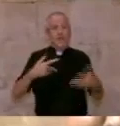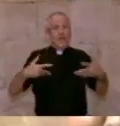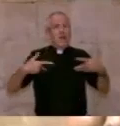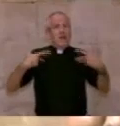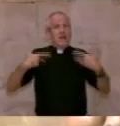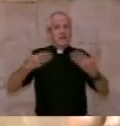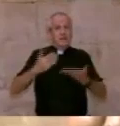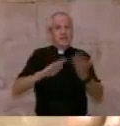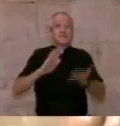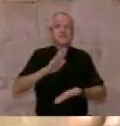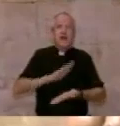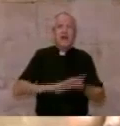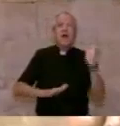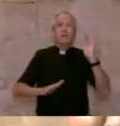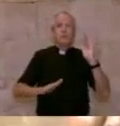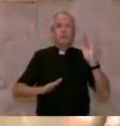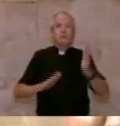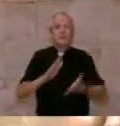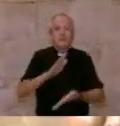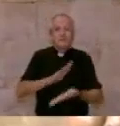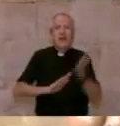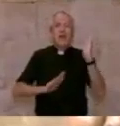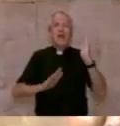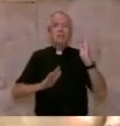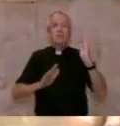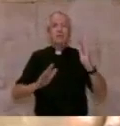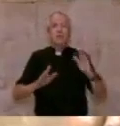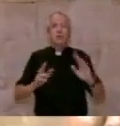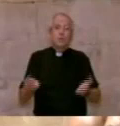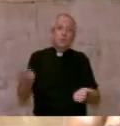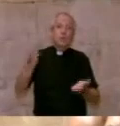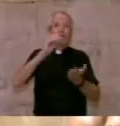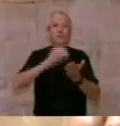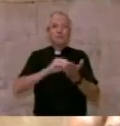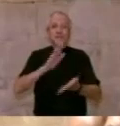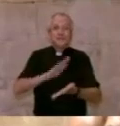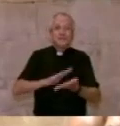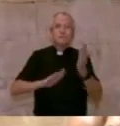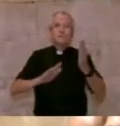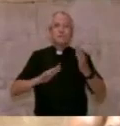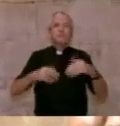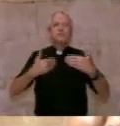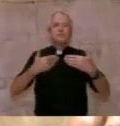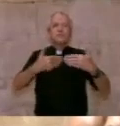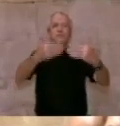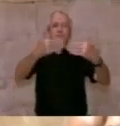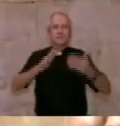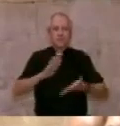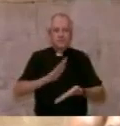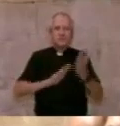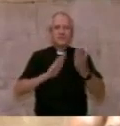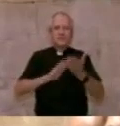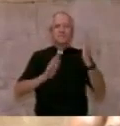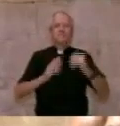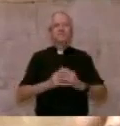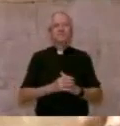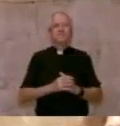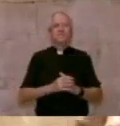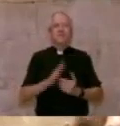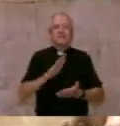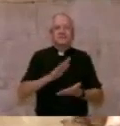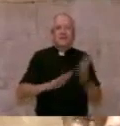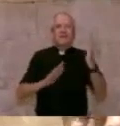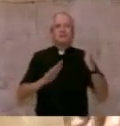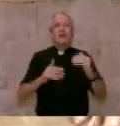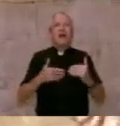Evangelio: salgamos, salgamos como un ritornello, salgamos, surtim, surtim.